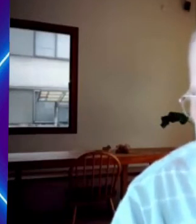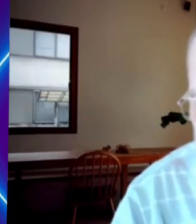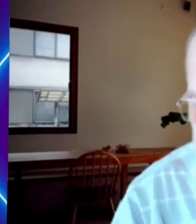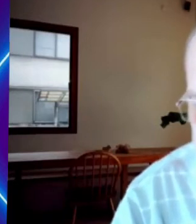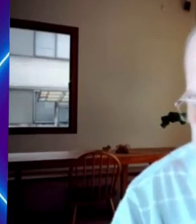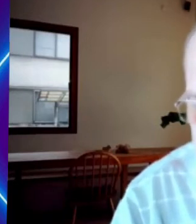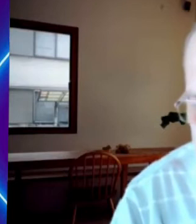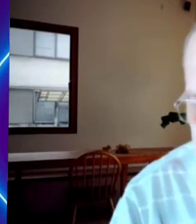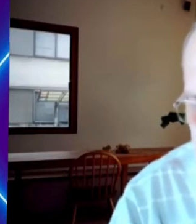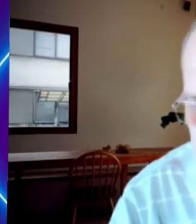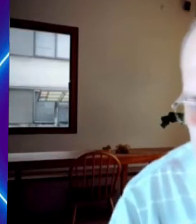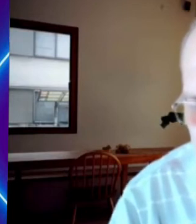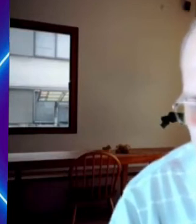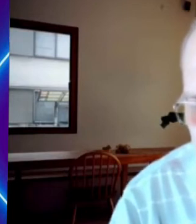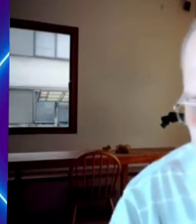que